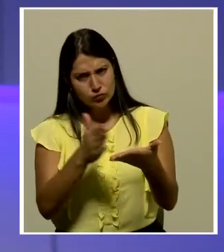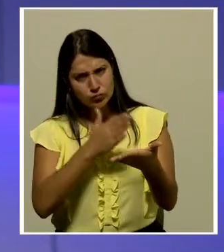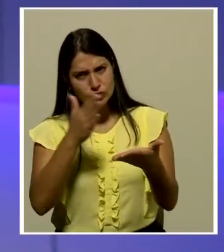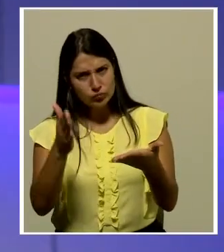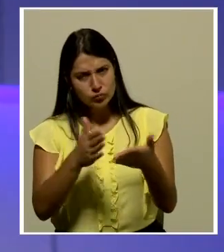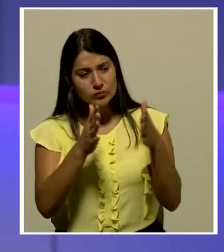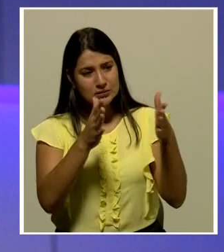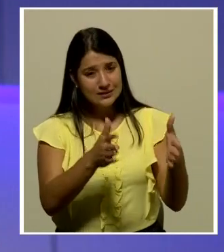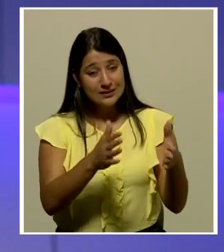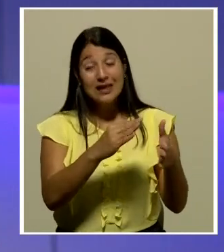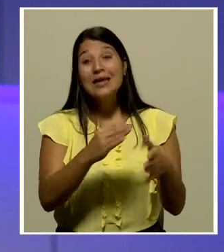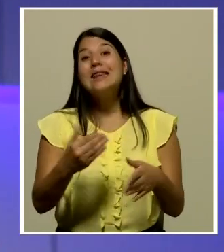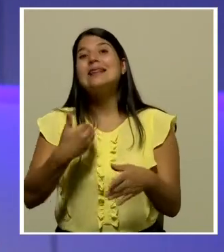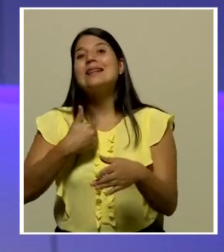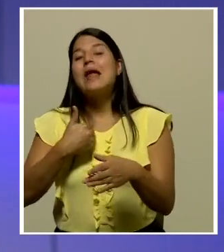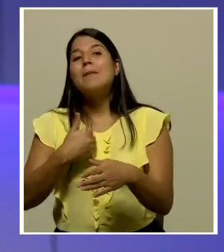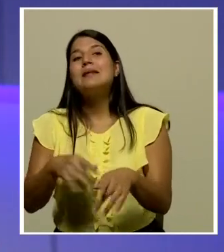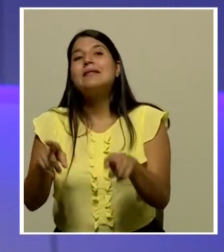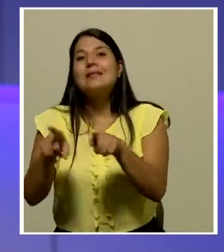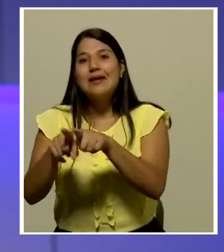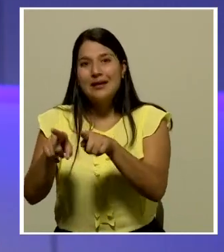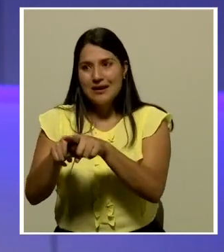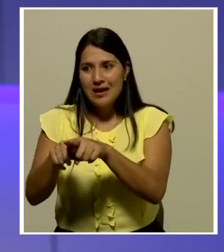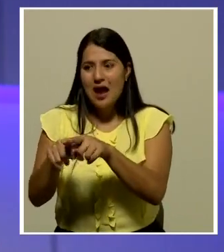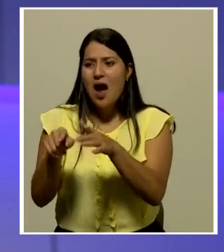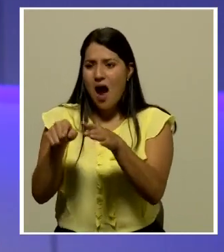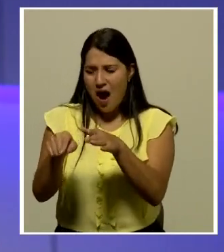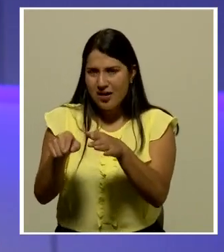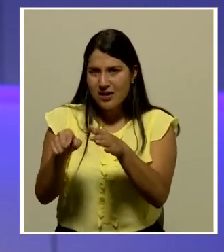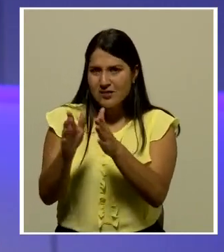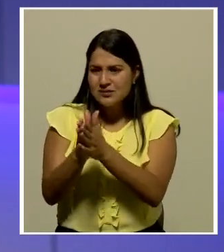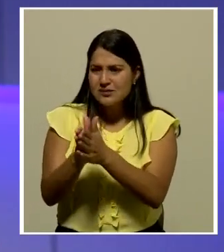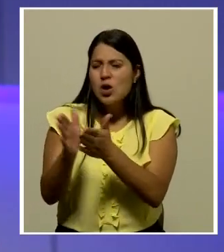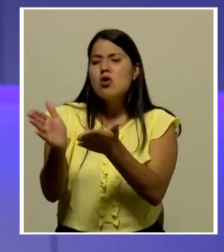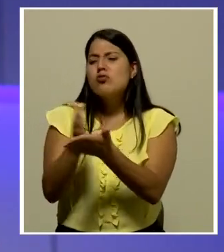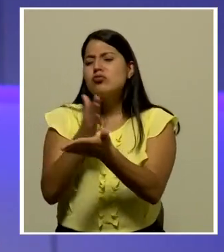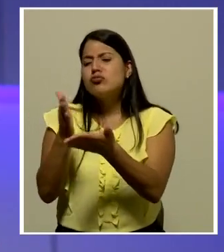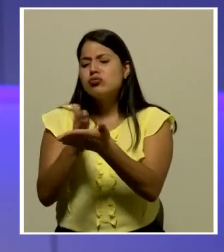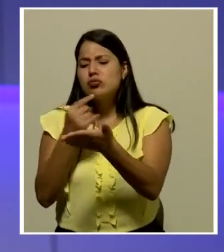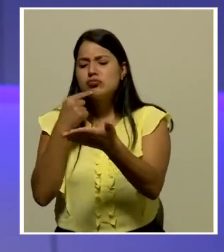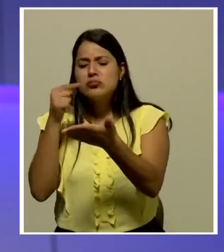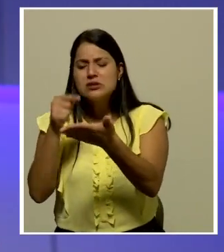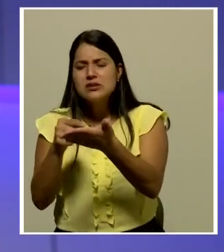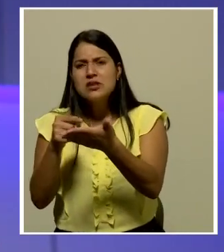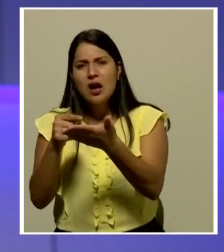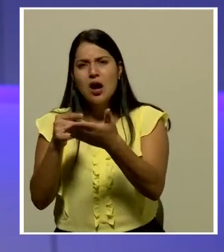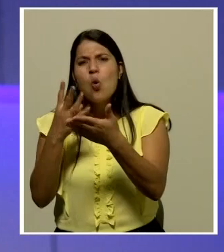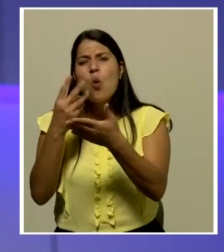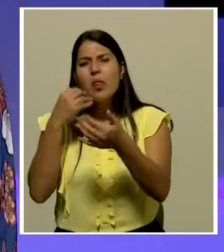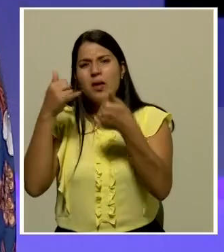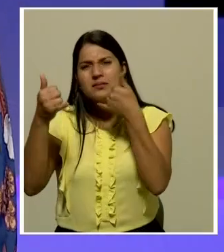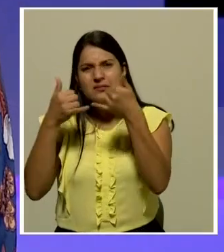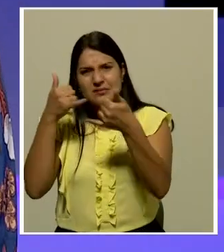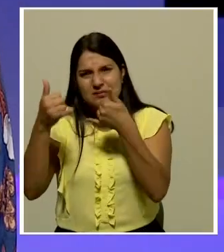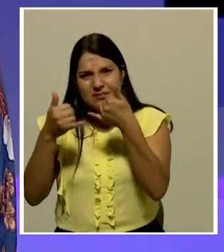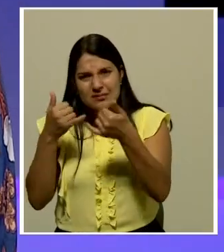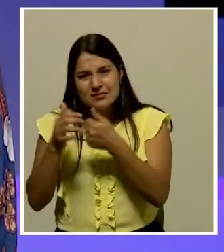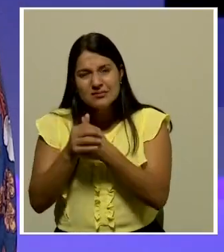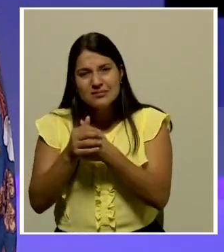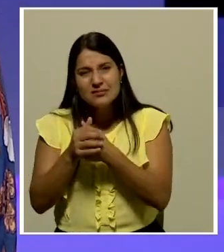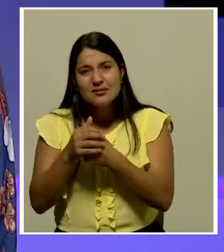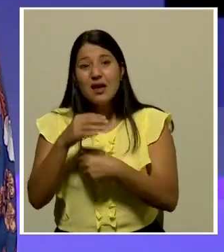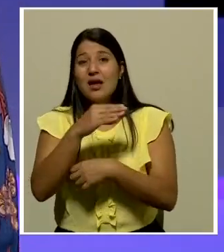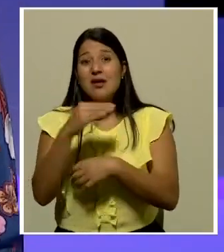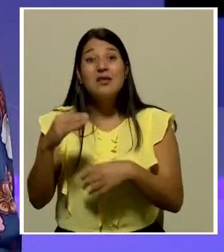establecía todas las comunicaciones y a la vez tenía un pedido del fiscal diciendo aquí no ha pasado nada. Correcto, así fue.